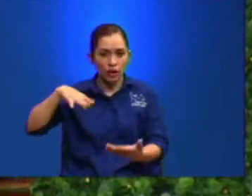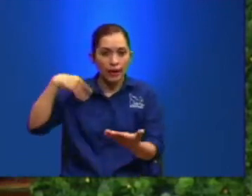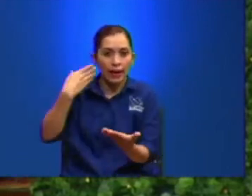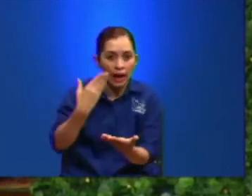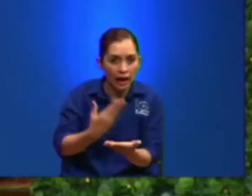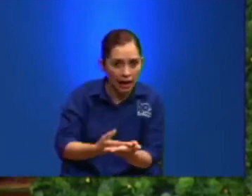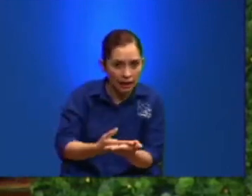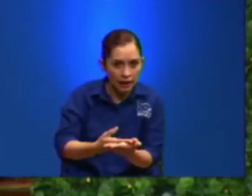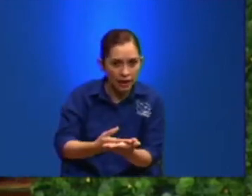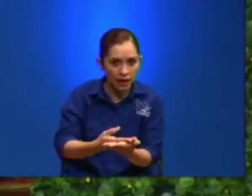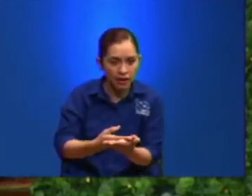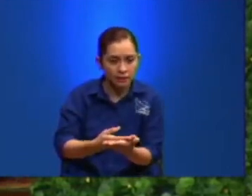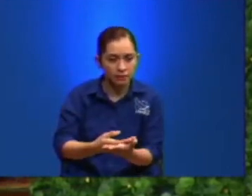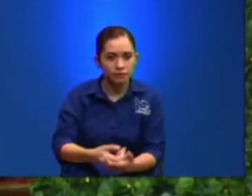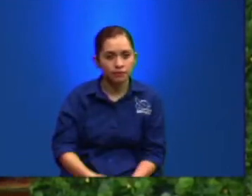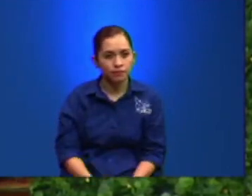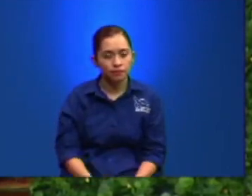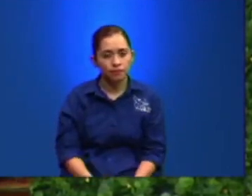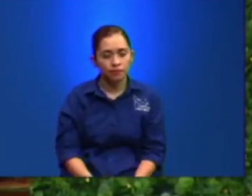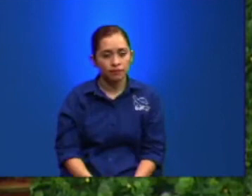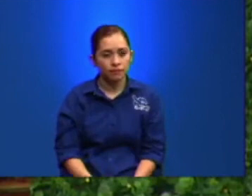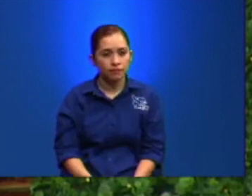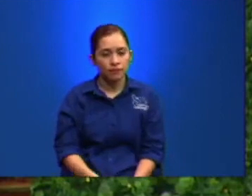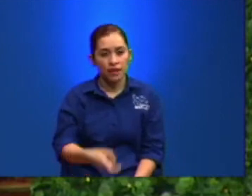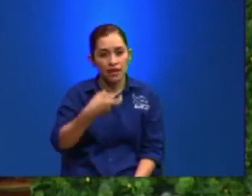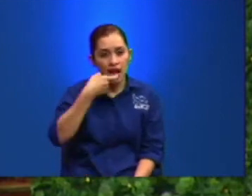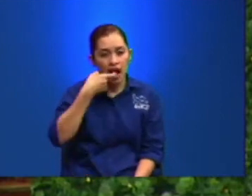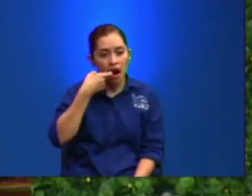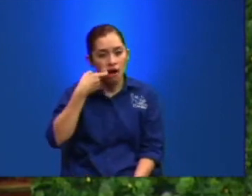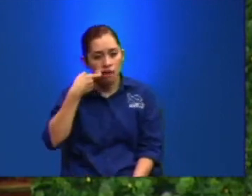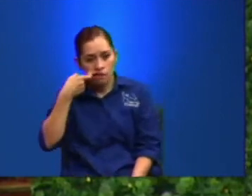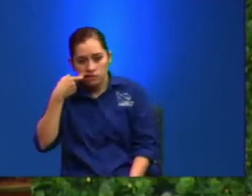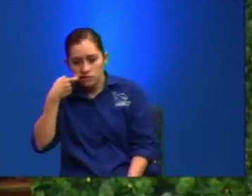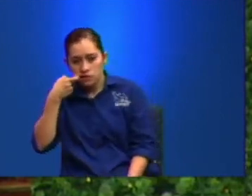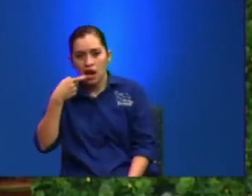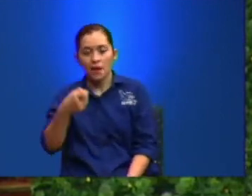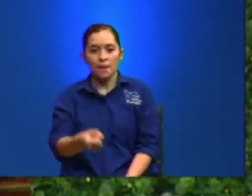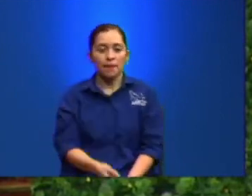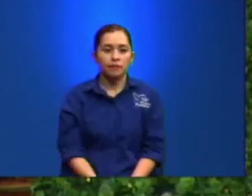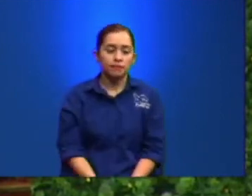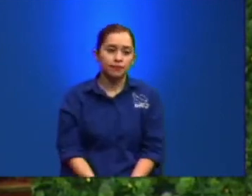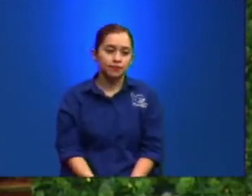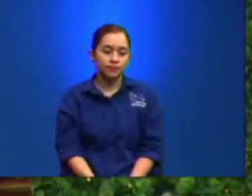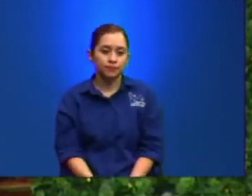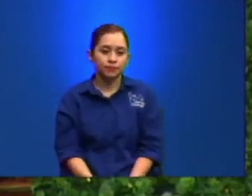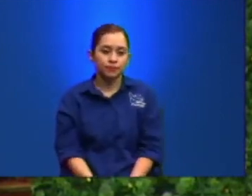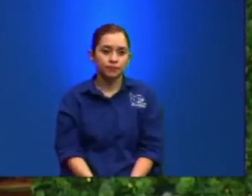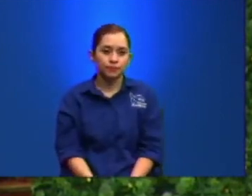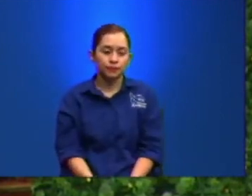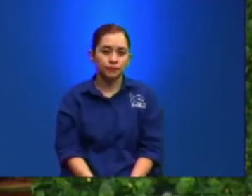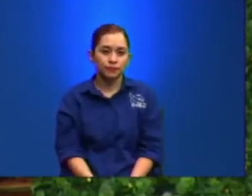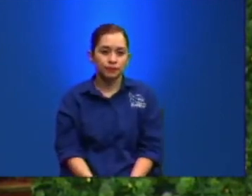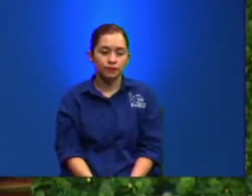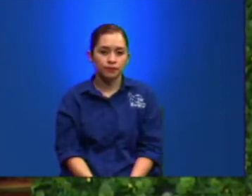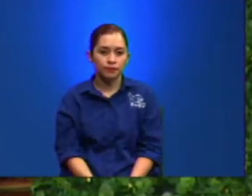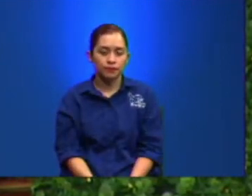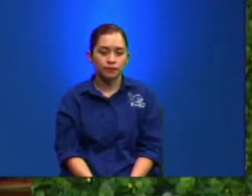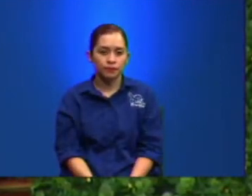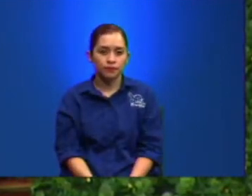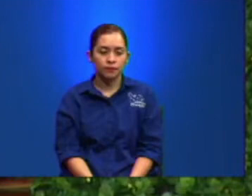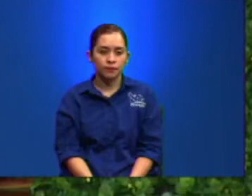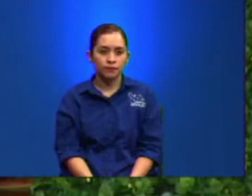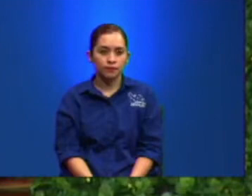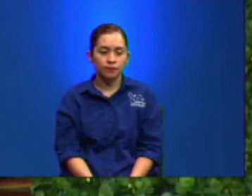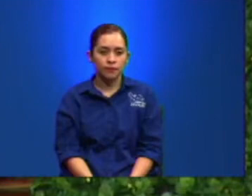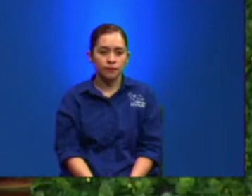normal en uno es muy fácil enredarse en ello y tropezar pero